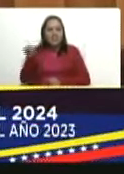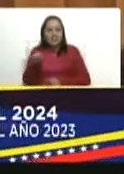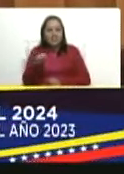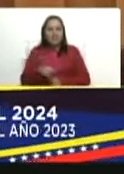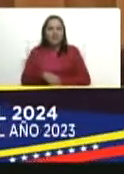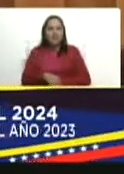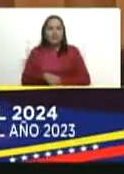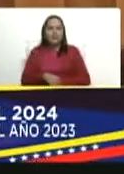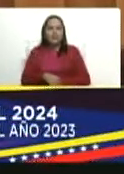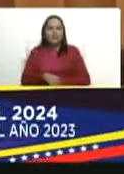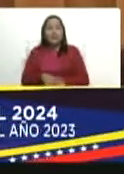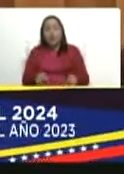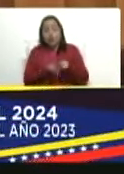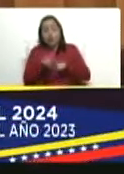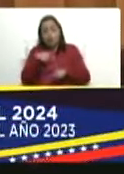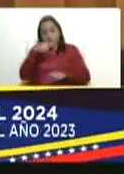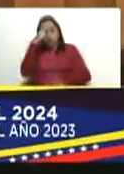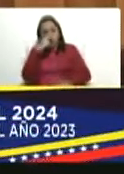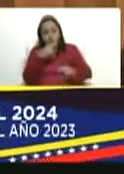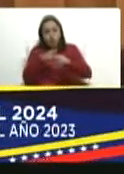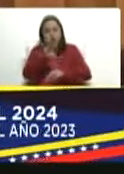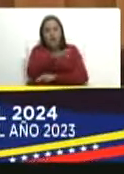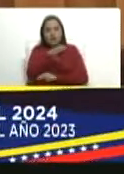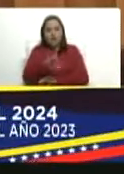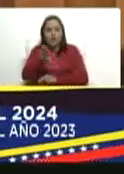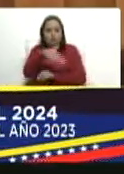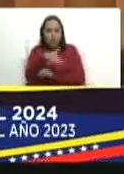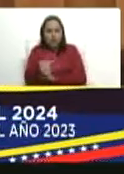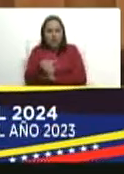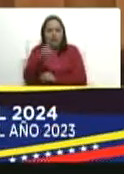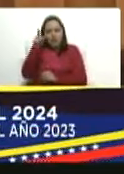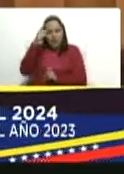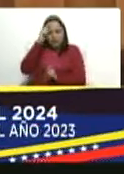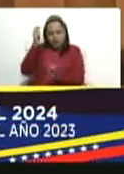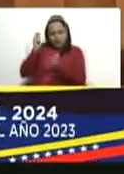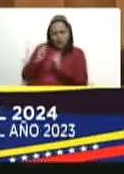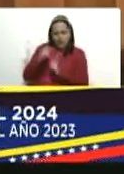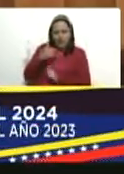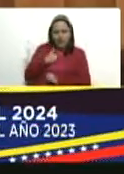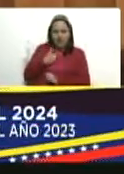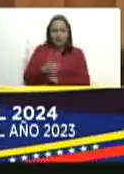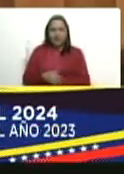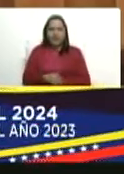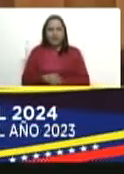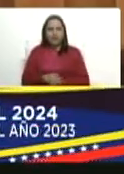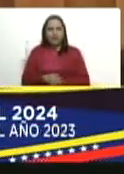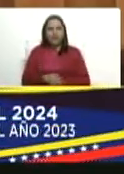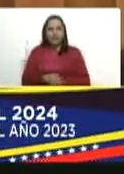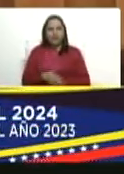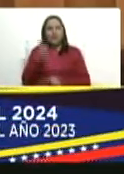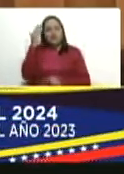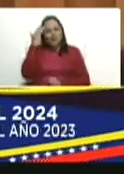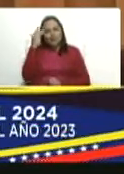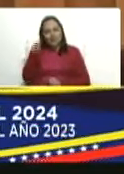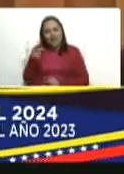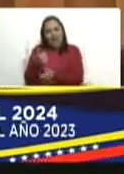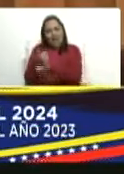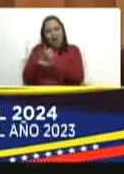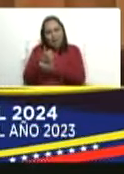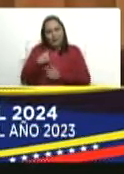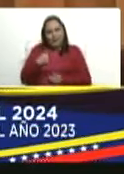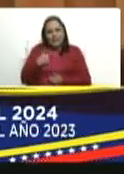Así como yo admiro sus canciones y su música, él me admira a mí. Y sé que en el fondo me ama.